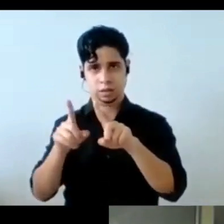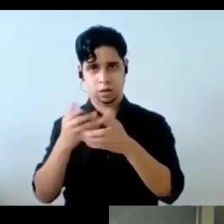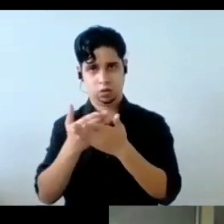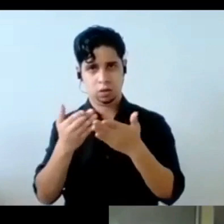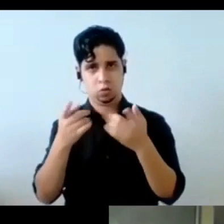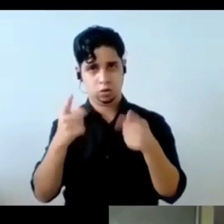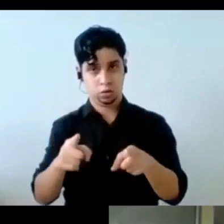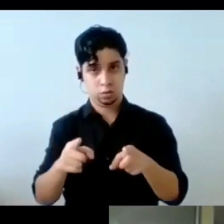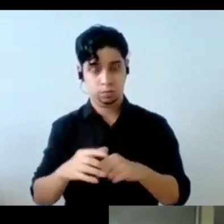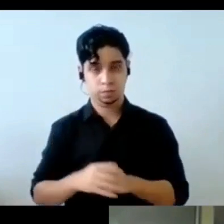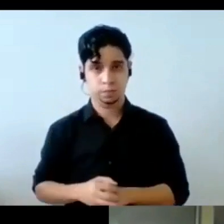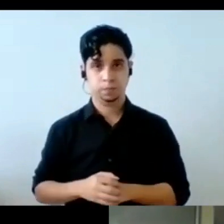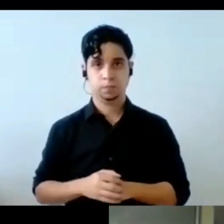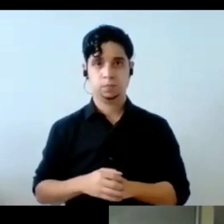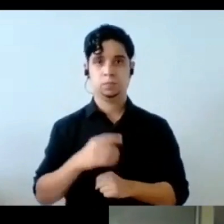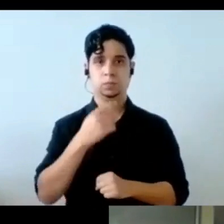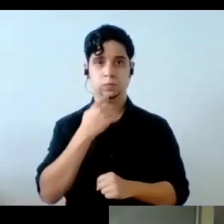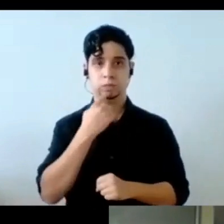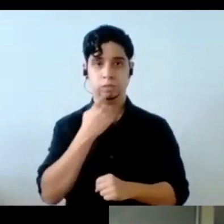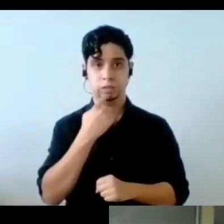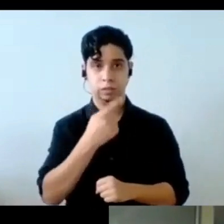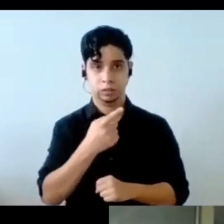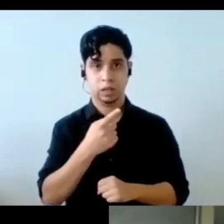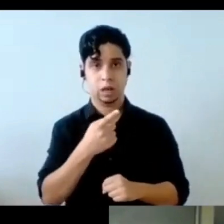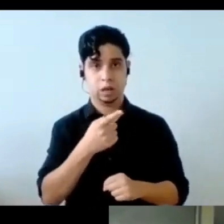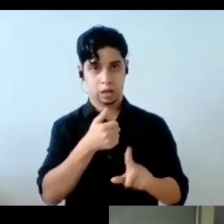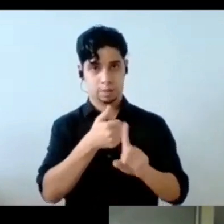Decía que uno de ellos que se inyectó